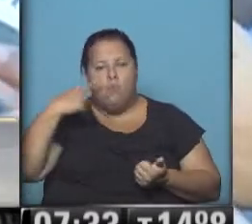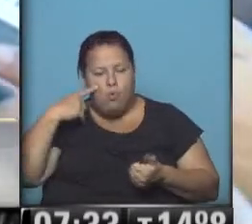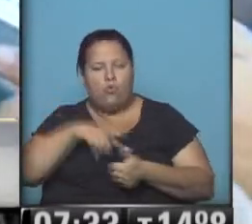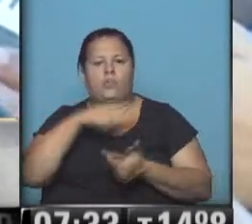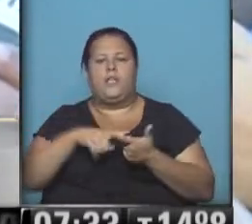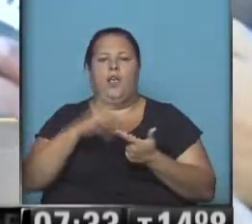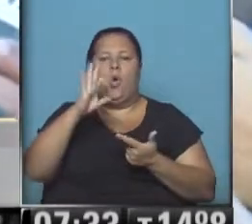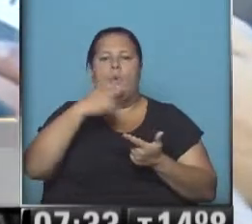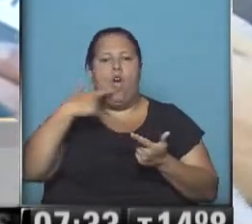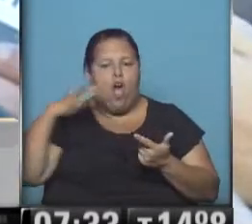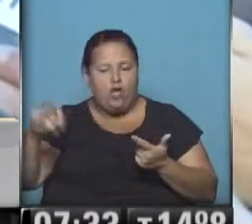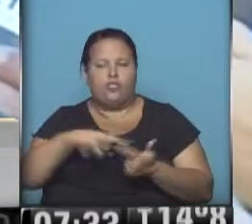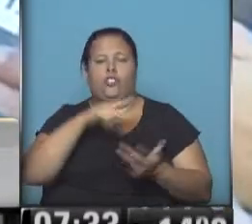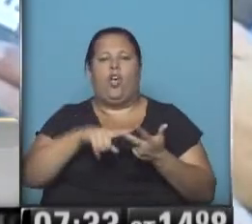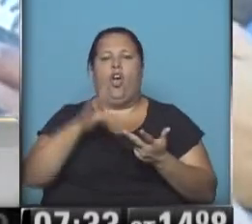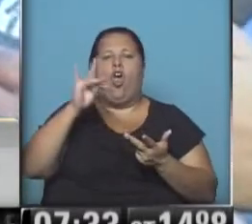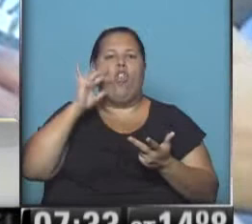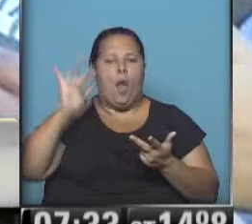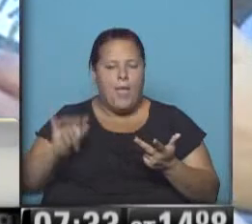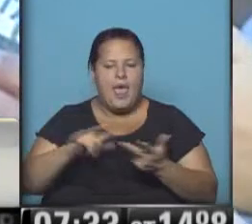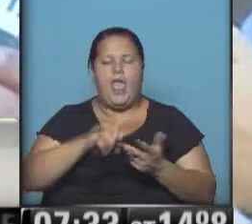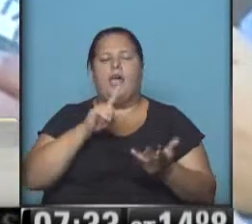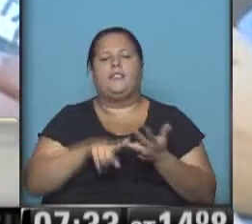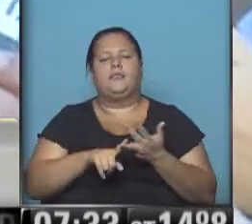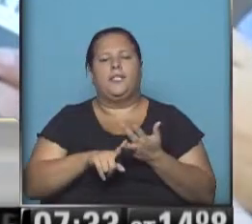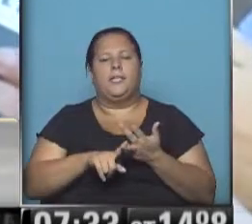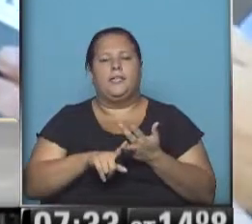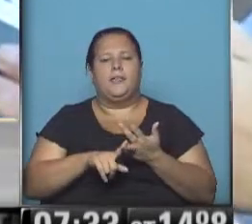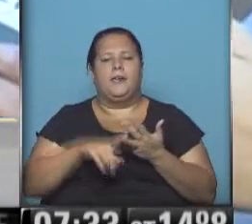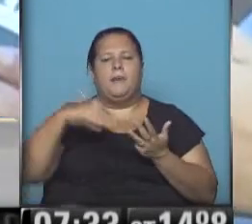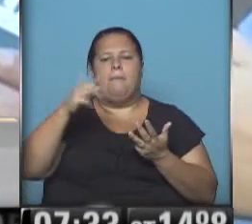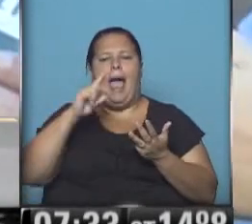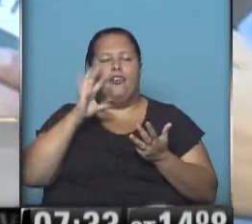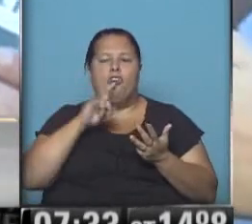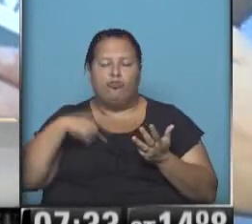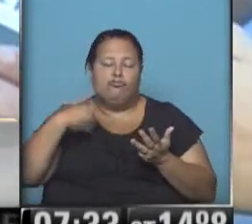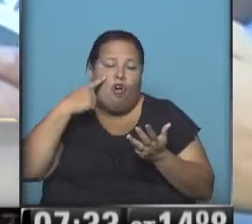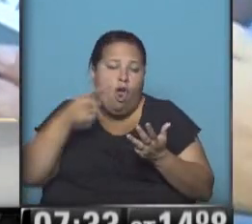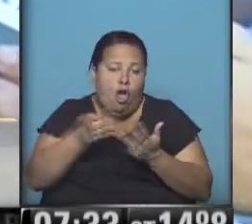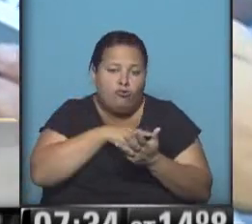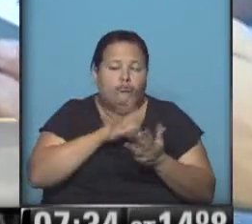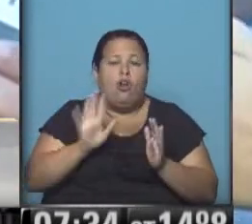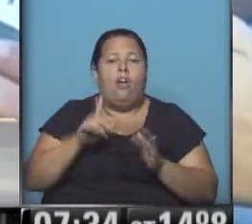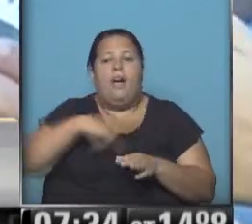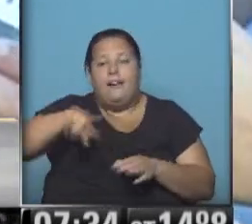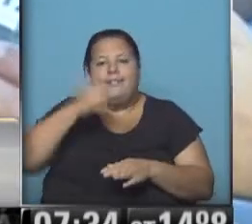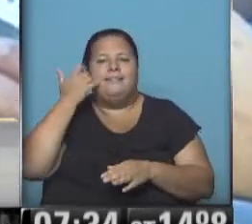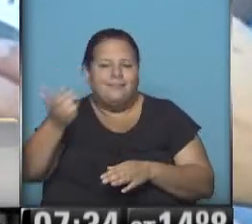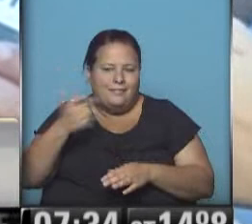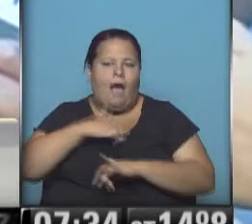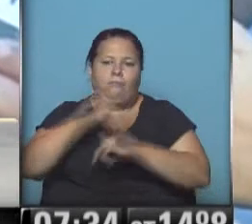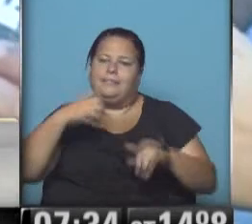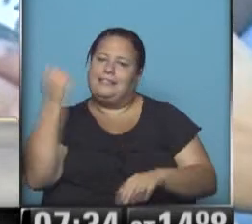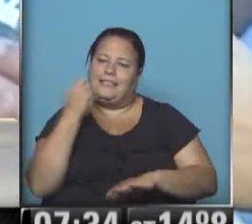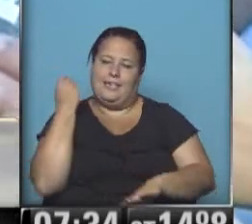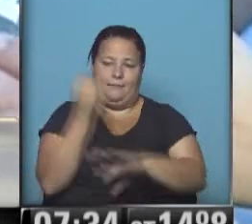a Diego Bossio, veo a Julián Domínguez, a Gabriel Mariotto, que yo conozca, son los que ya han expresado su vocación